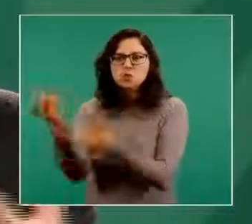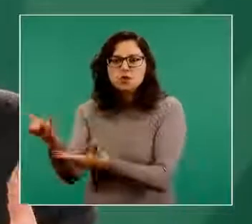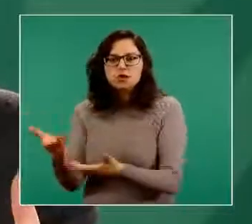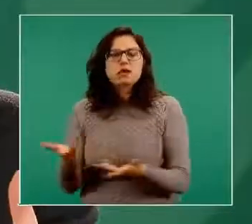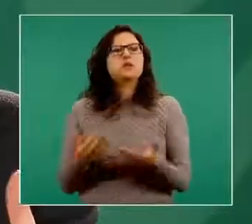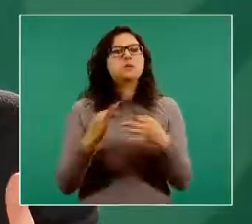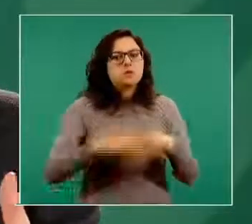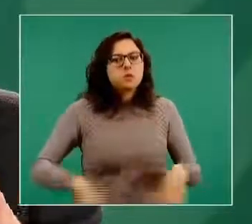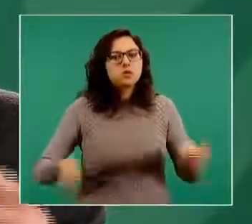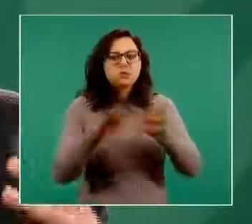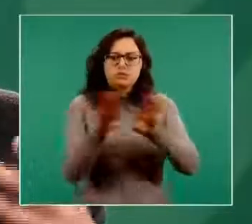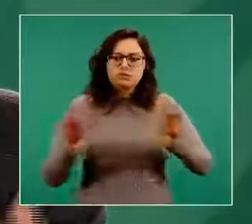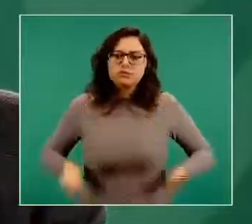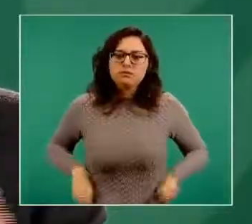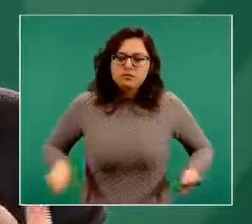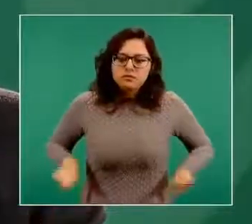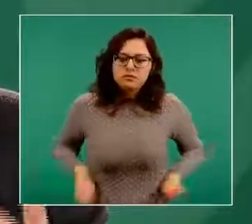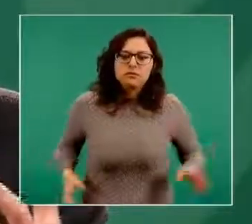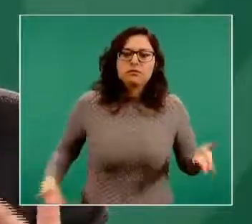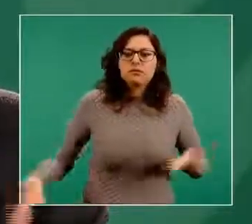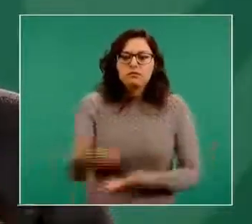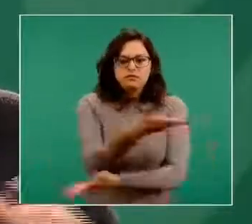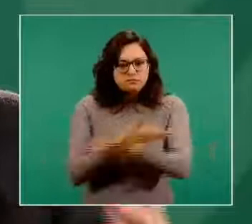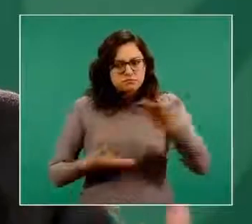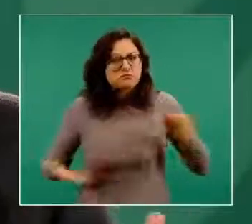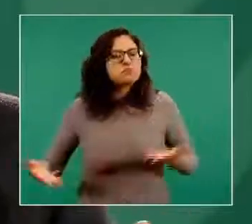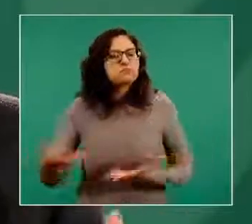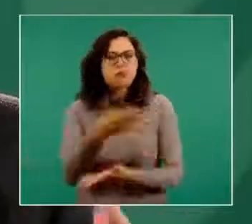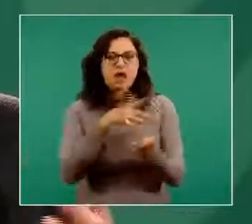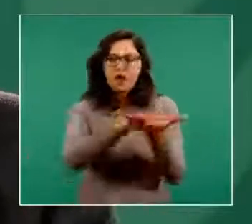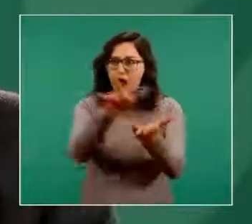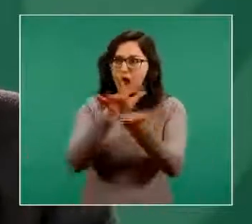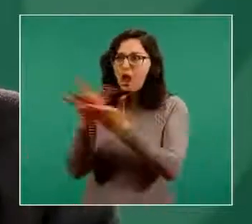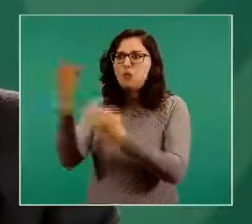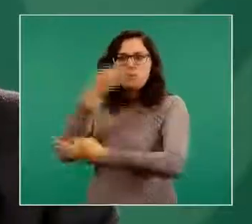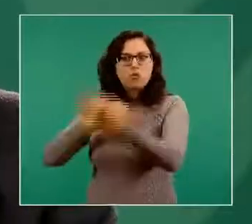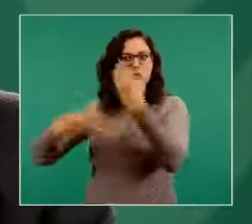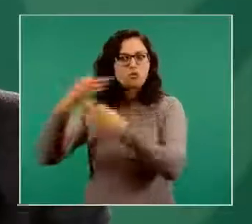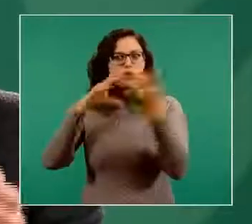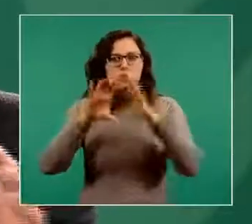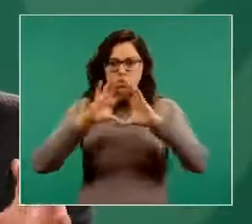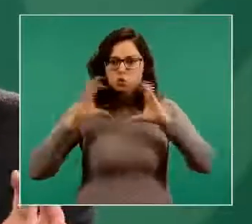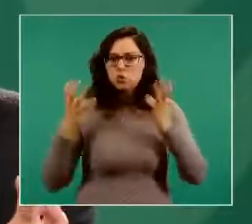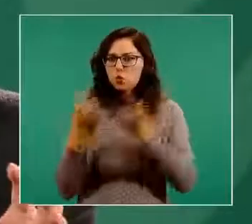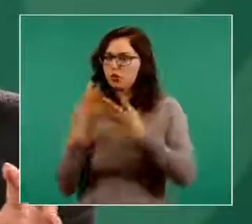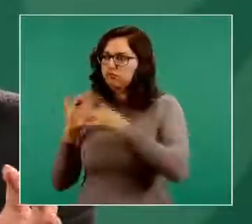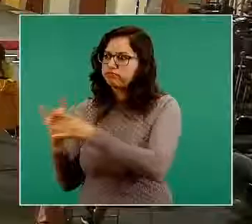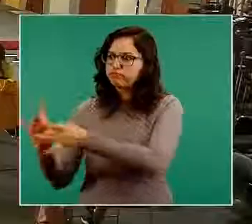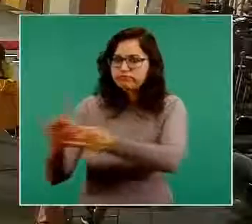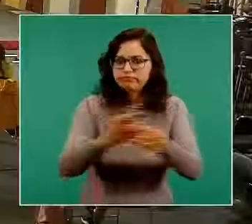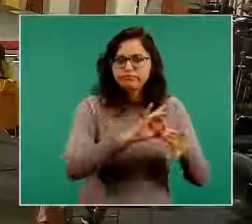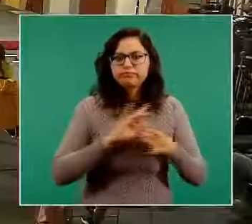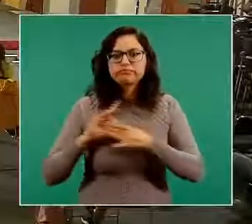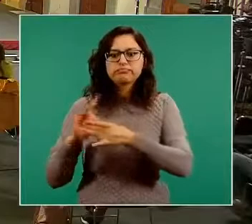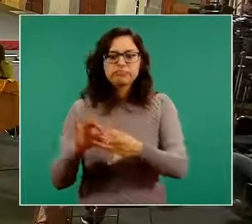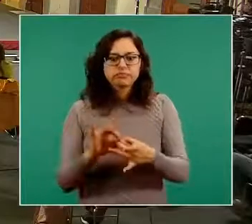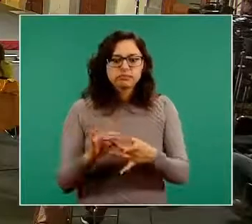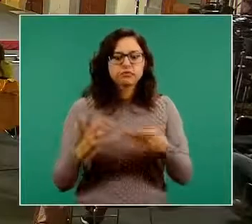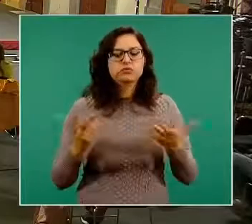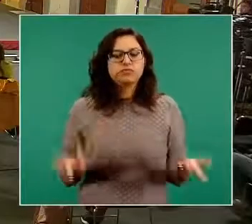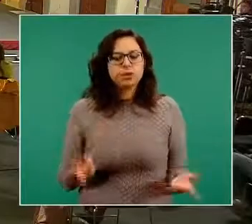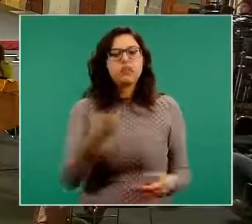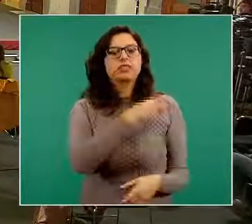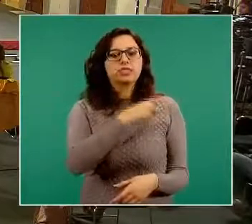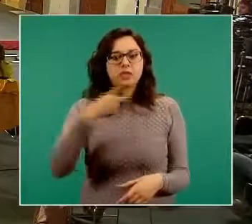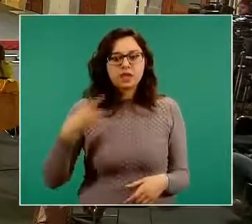de colaboración cuando existe una epidemia de esta magnitud. En la medida en que se facilite